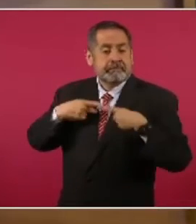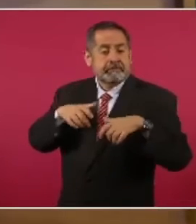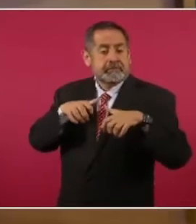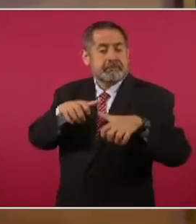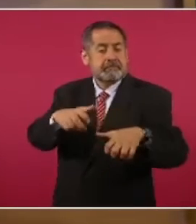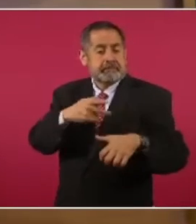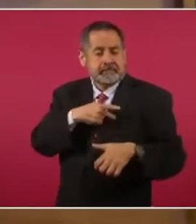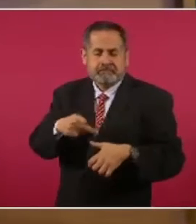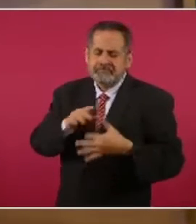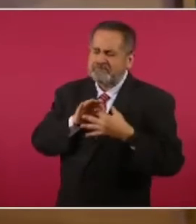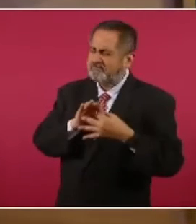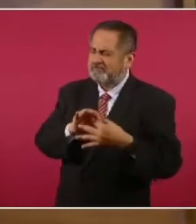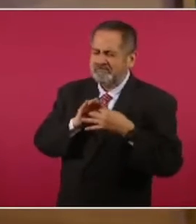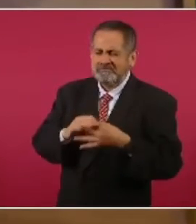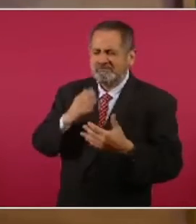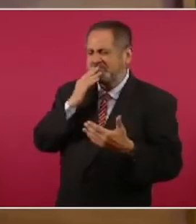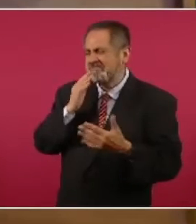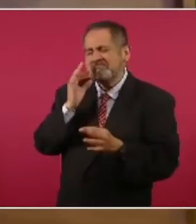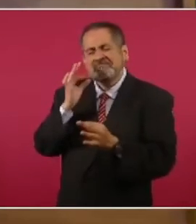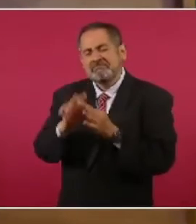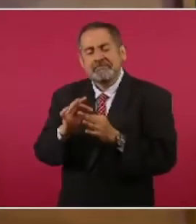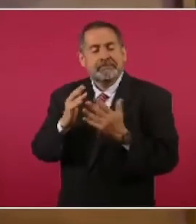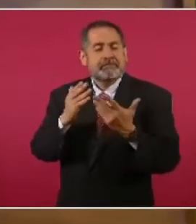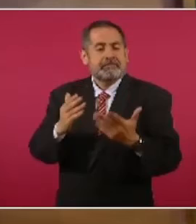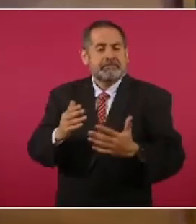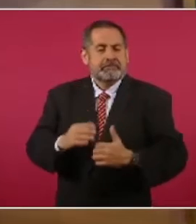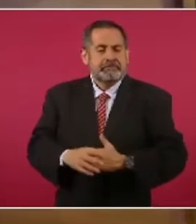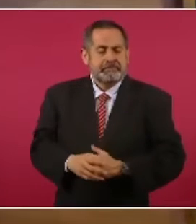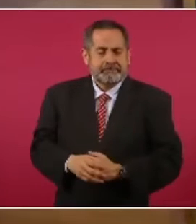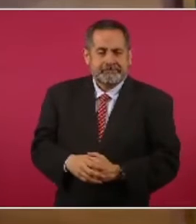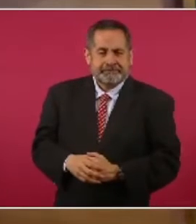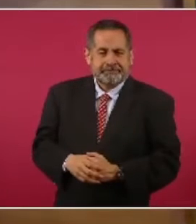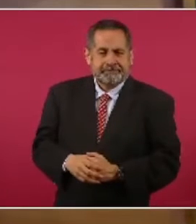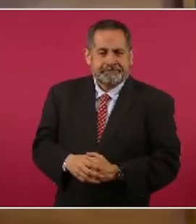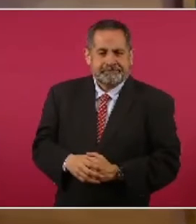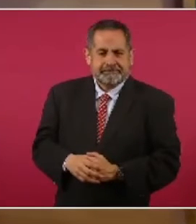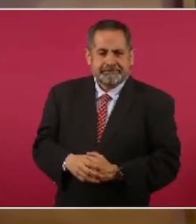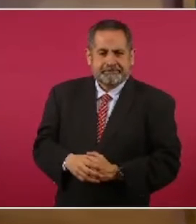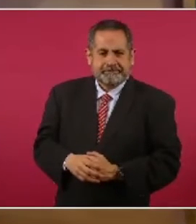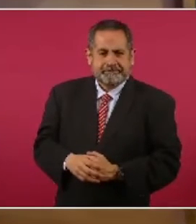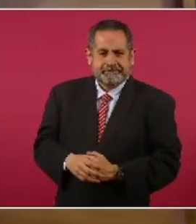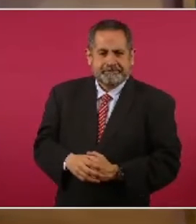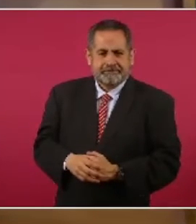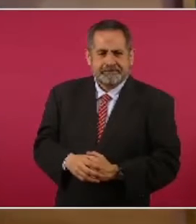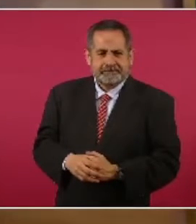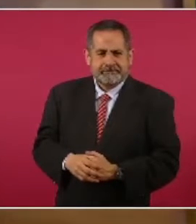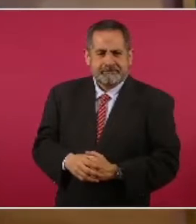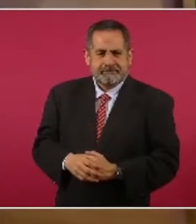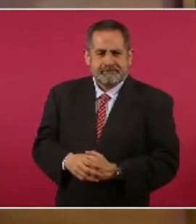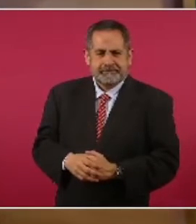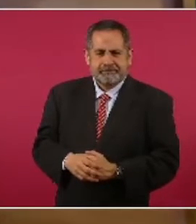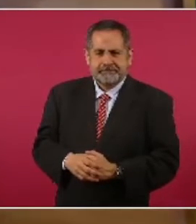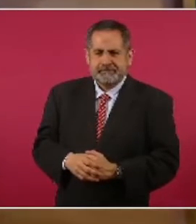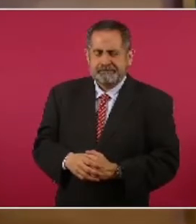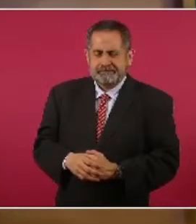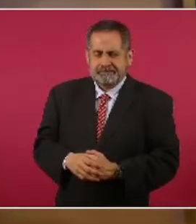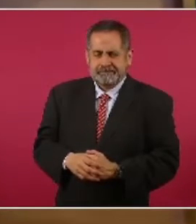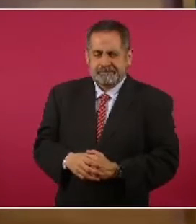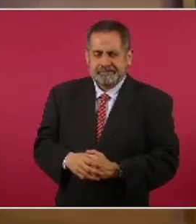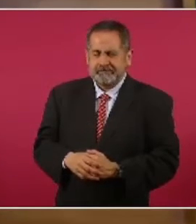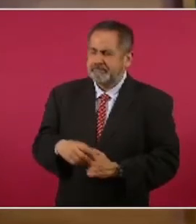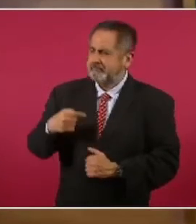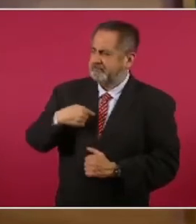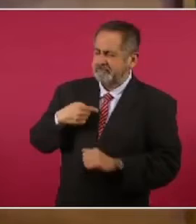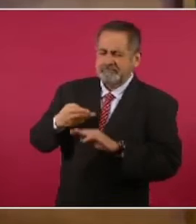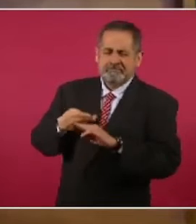Brasil. Agora eu estou feliz porque agora eu posso encontrá-lo como presidente da República do Brasil. Estoy